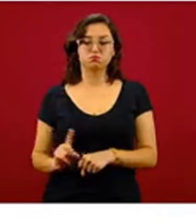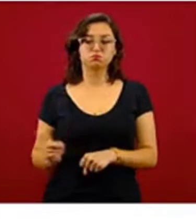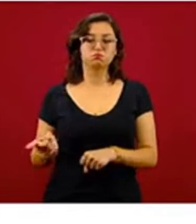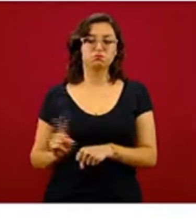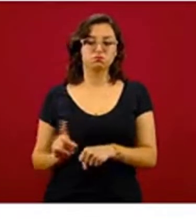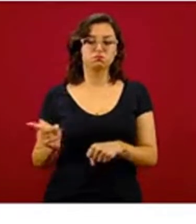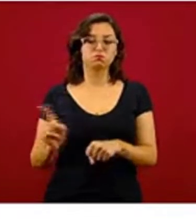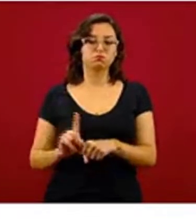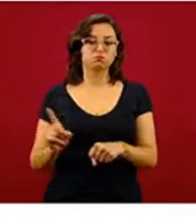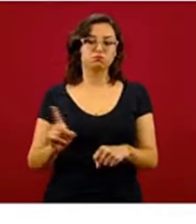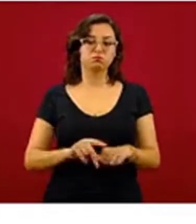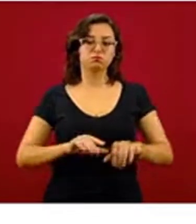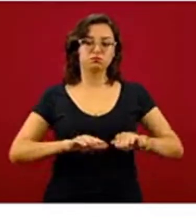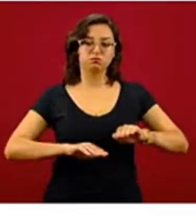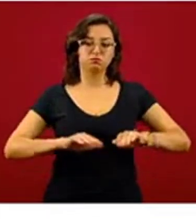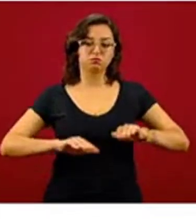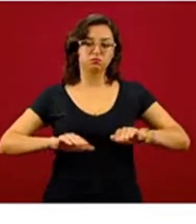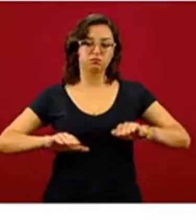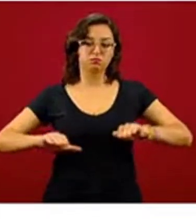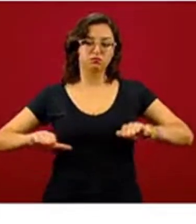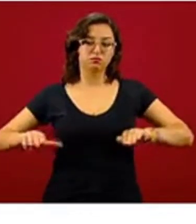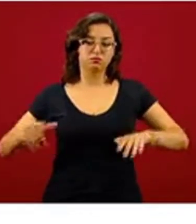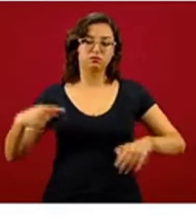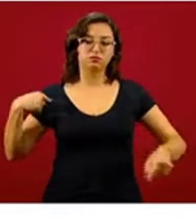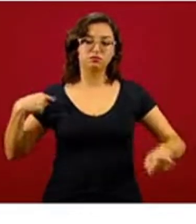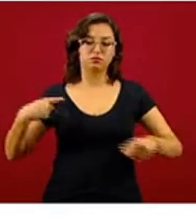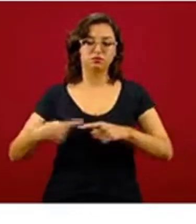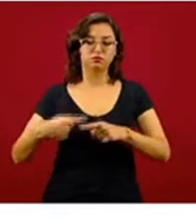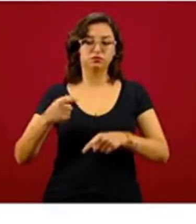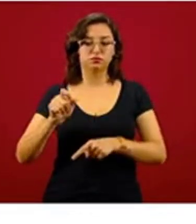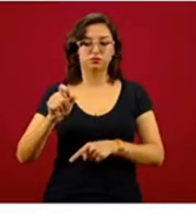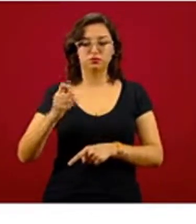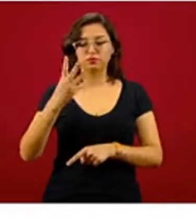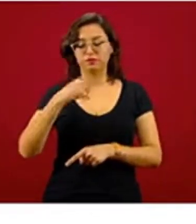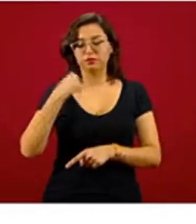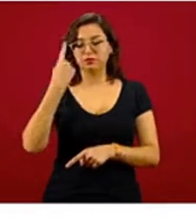tendencia de carga de casos en 24 horas confirmados